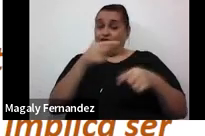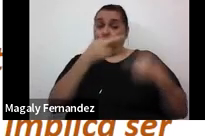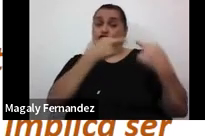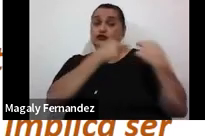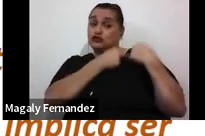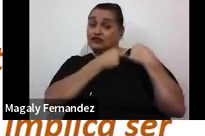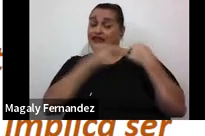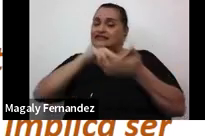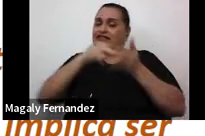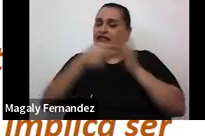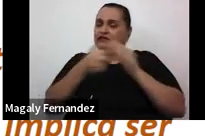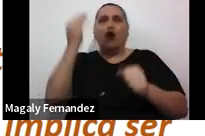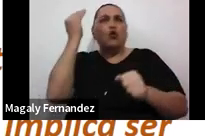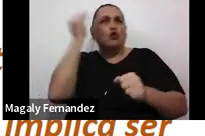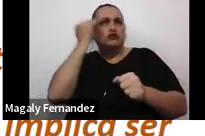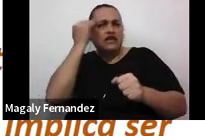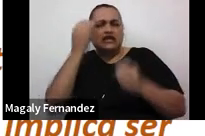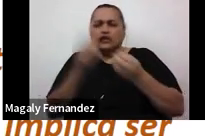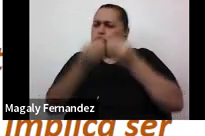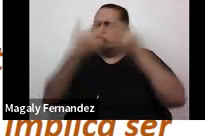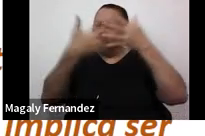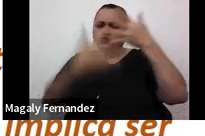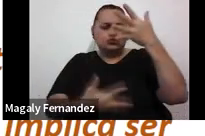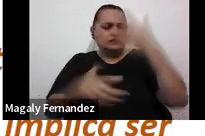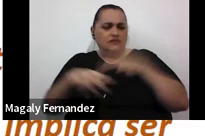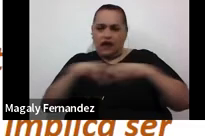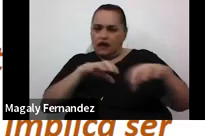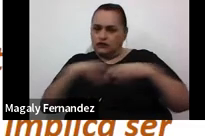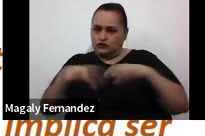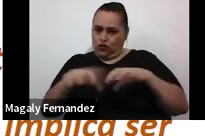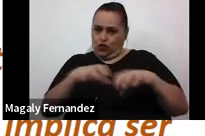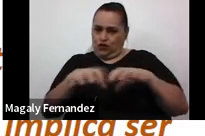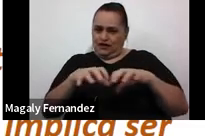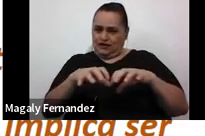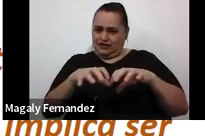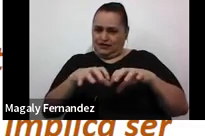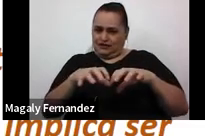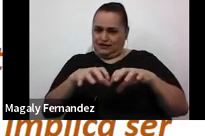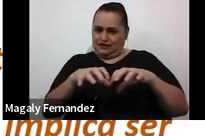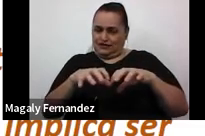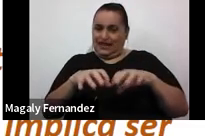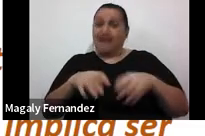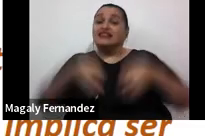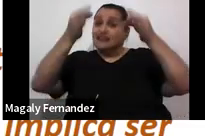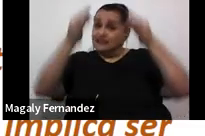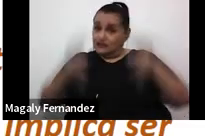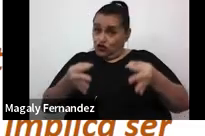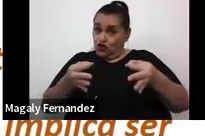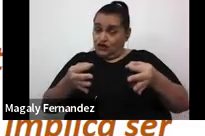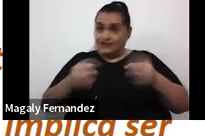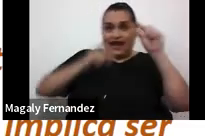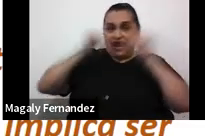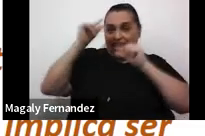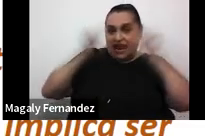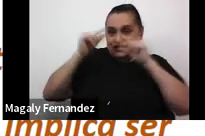implica ser conscientes de muchas de nuestras acciones Perdón que muchas de nuestras acciones decisiones gestos